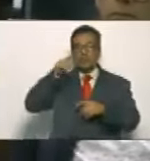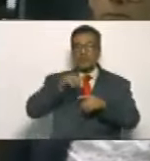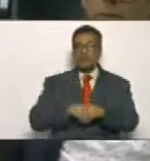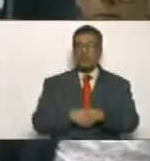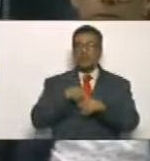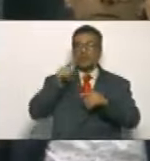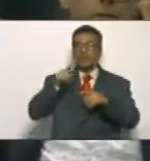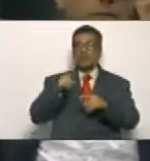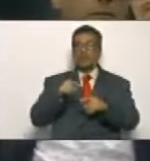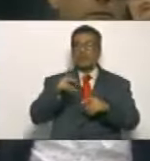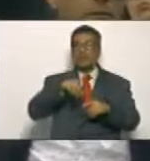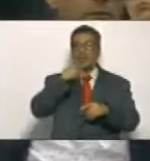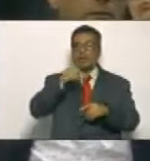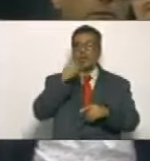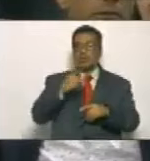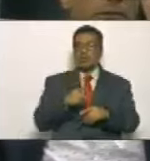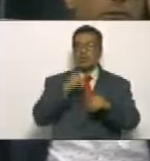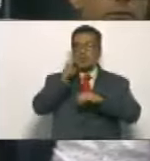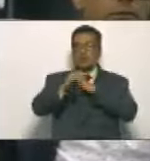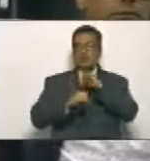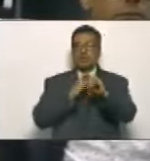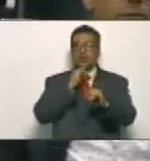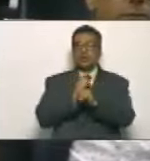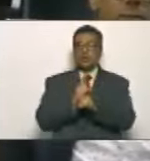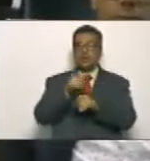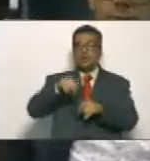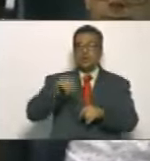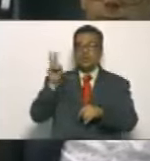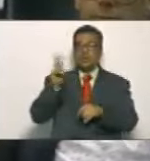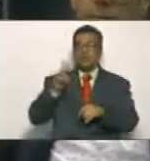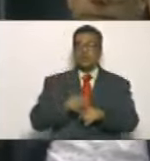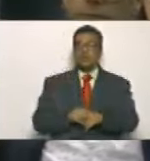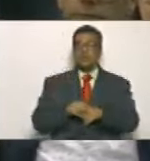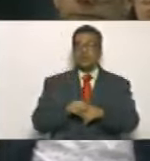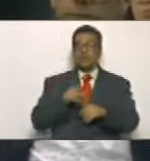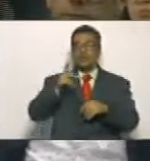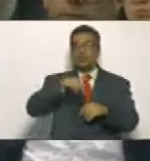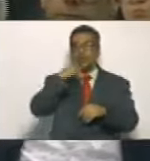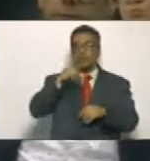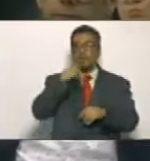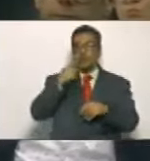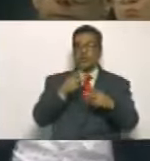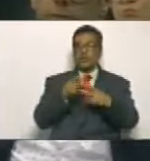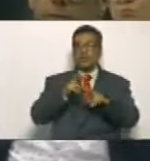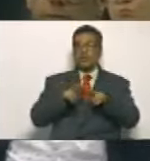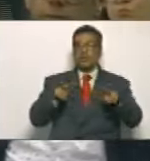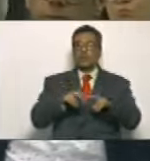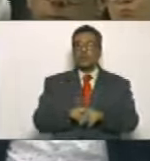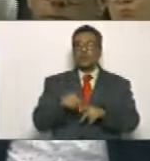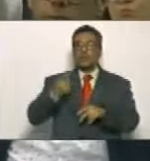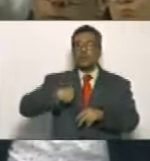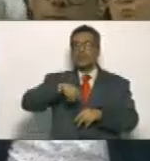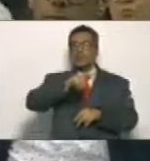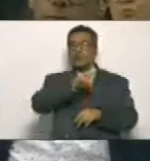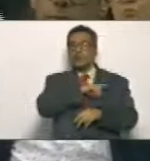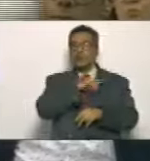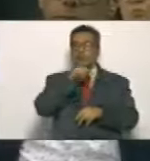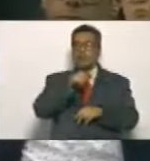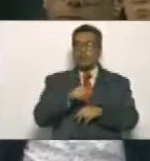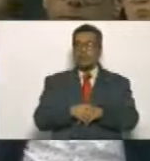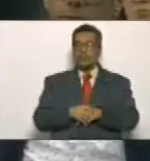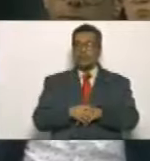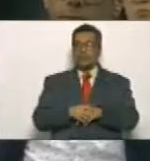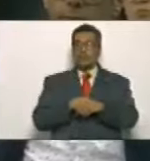considerando que la política internacional de Venezuela es la política de la paz. Nosotros vamos